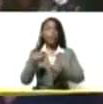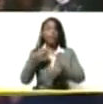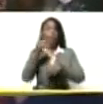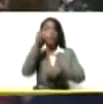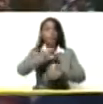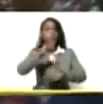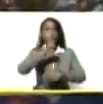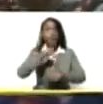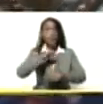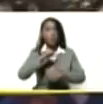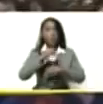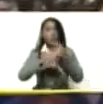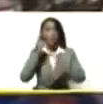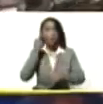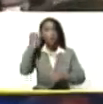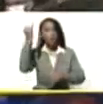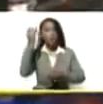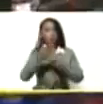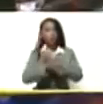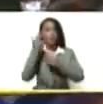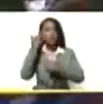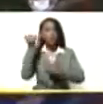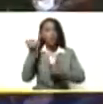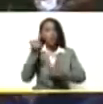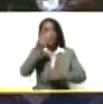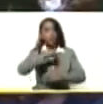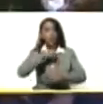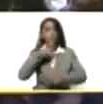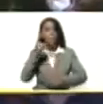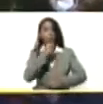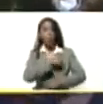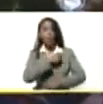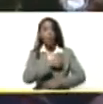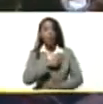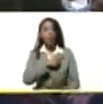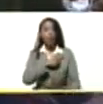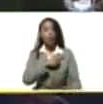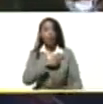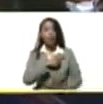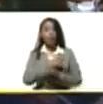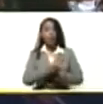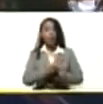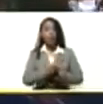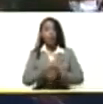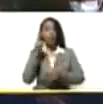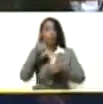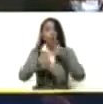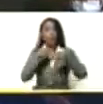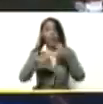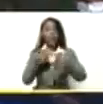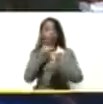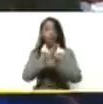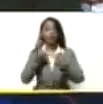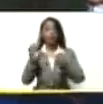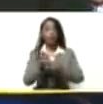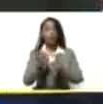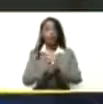creadora creativa ideológica resistencia moral una resistencia política y cultural porque